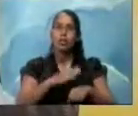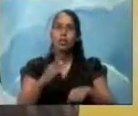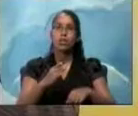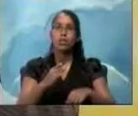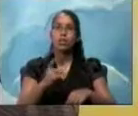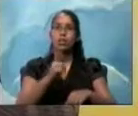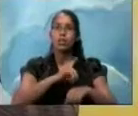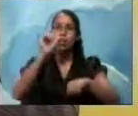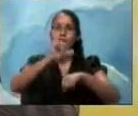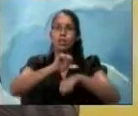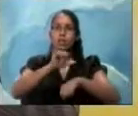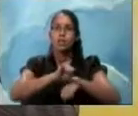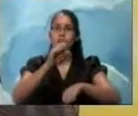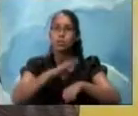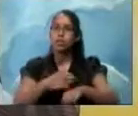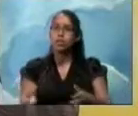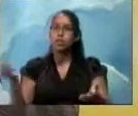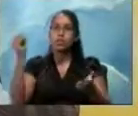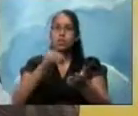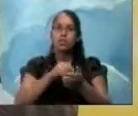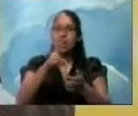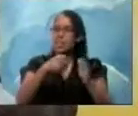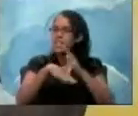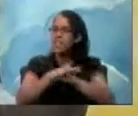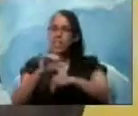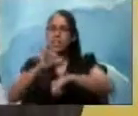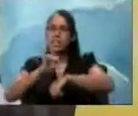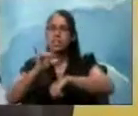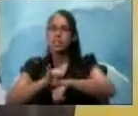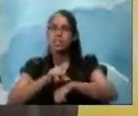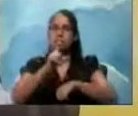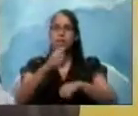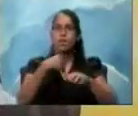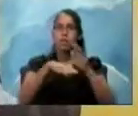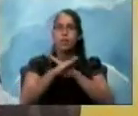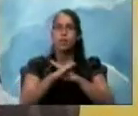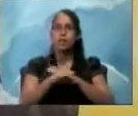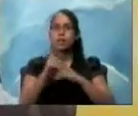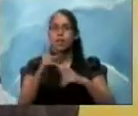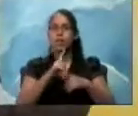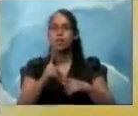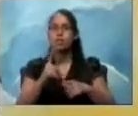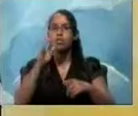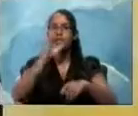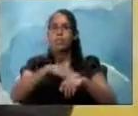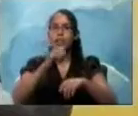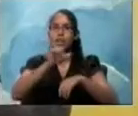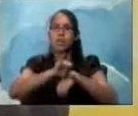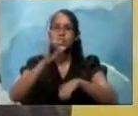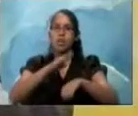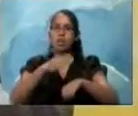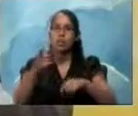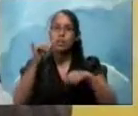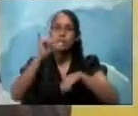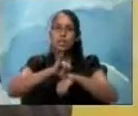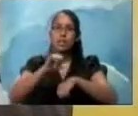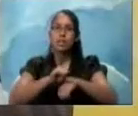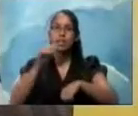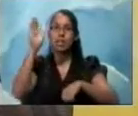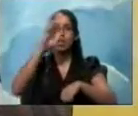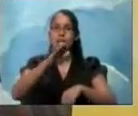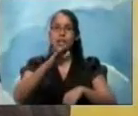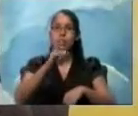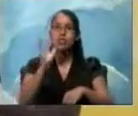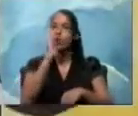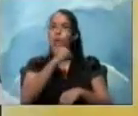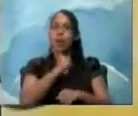la iglesia? ¿Por qué te volviste a ir de la iglesia? ¿Te fuiste de la iglesia? Ah, no, me fui de la iglesia porque en esa iglesia no hay